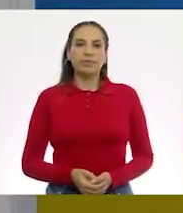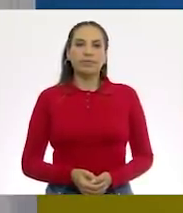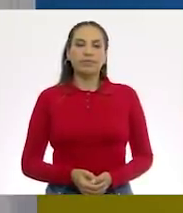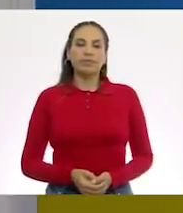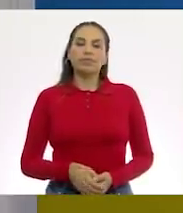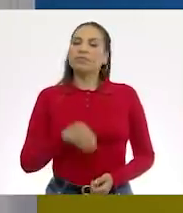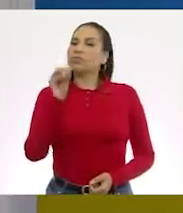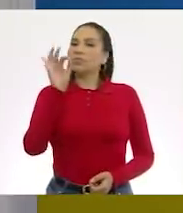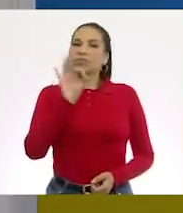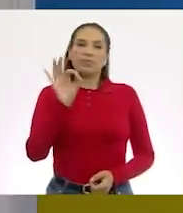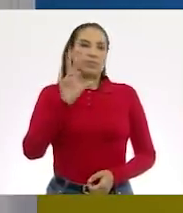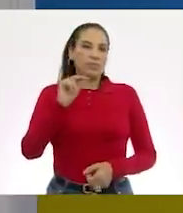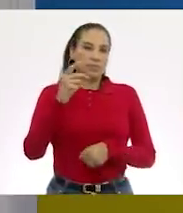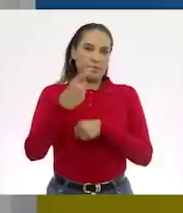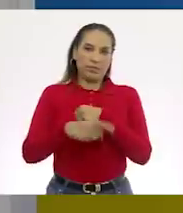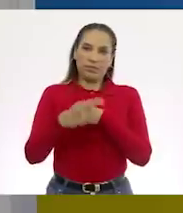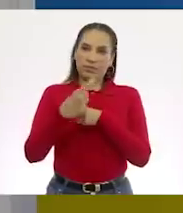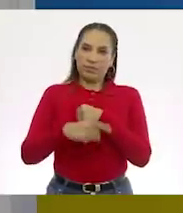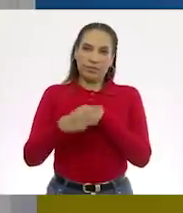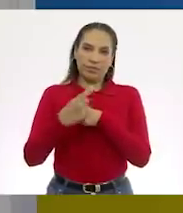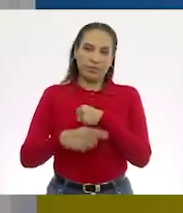o no afecta